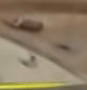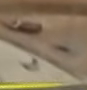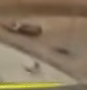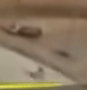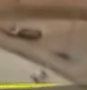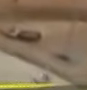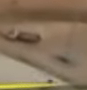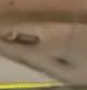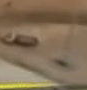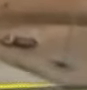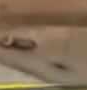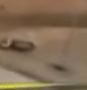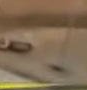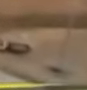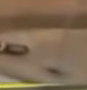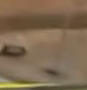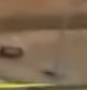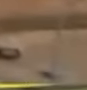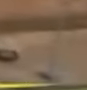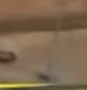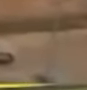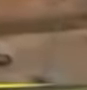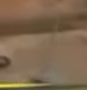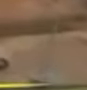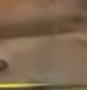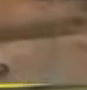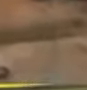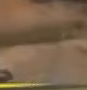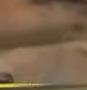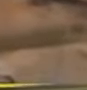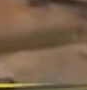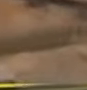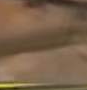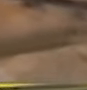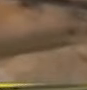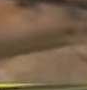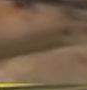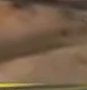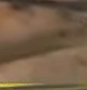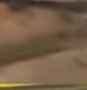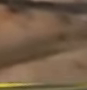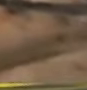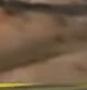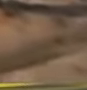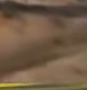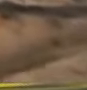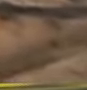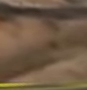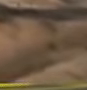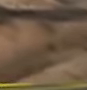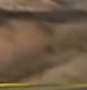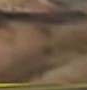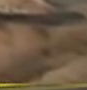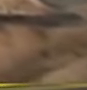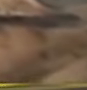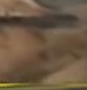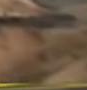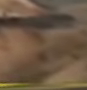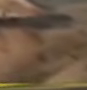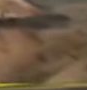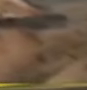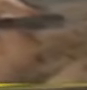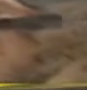plan que fue absolutamente orquestado desde el gobierno de Donald Trump y que fue aplicado instrumentado y